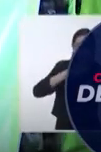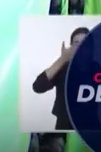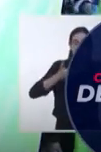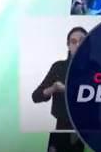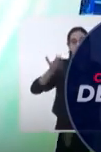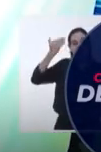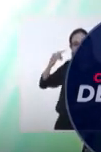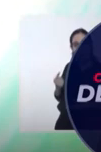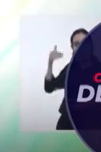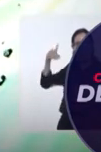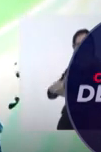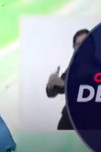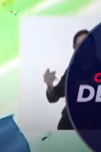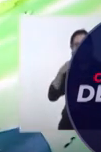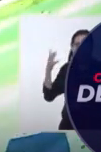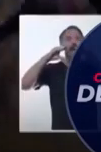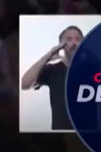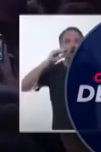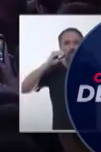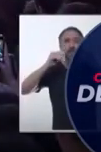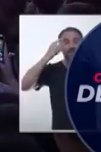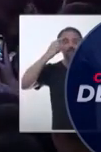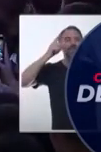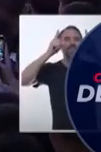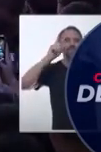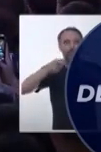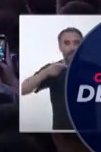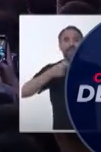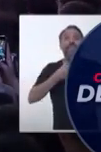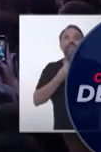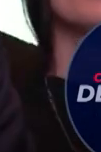lugar, digamos, Milei, en lugar